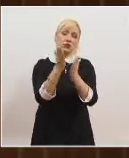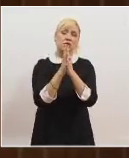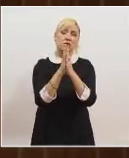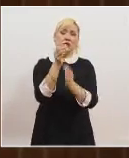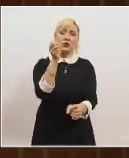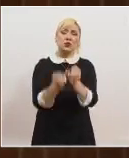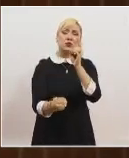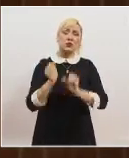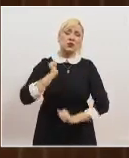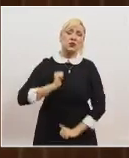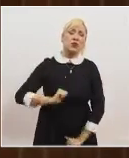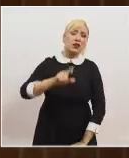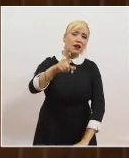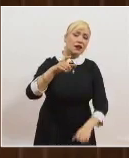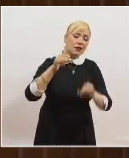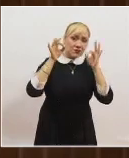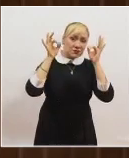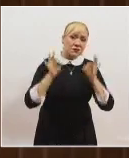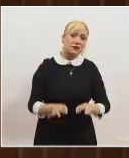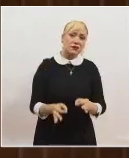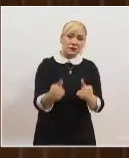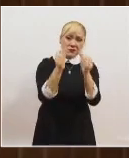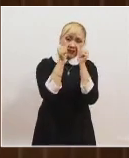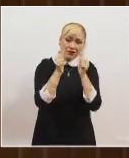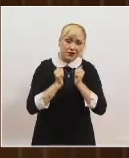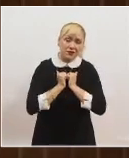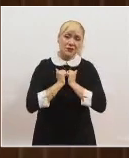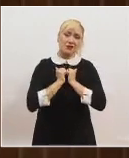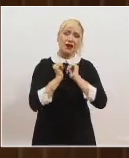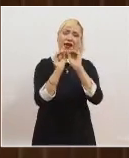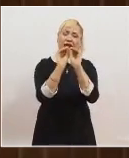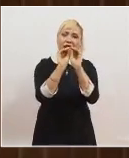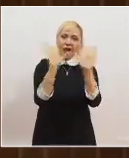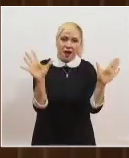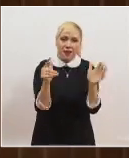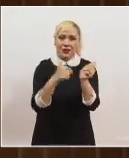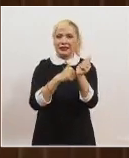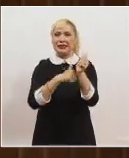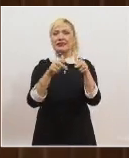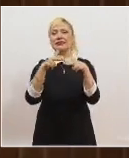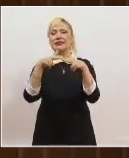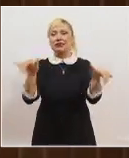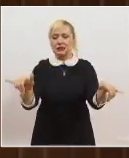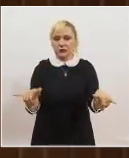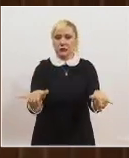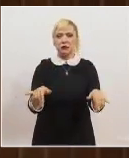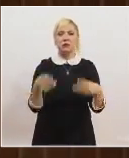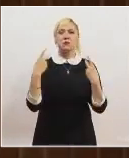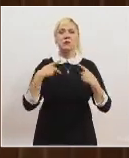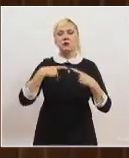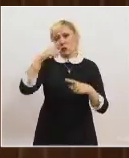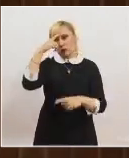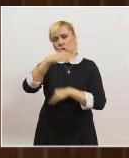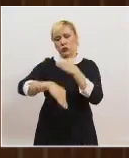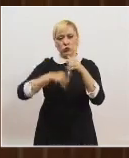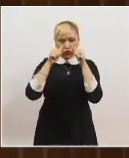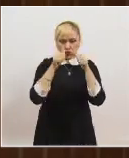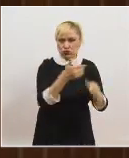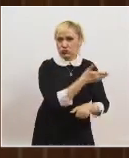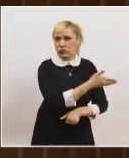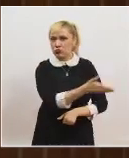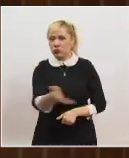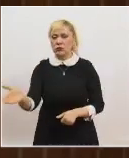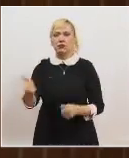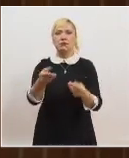poder judicial cercano, transparente, plural, garante de nuestros